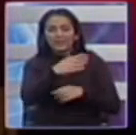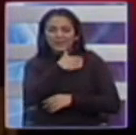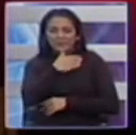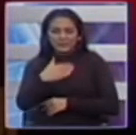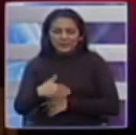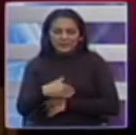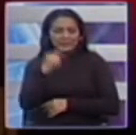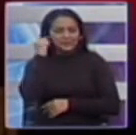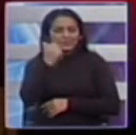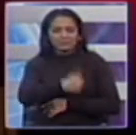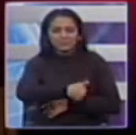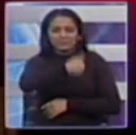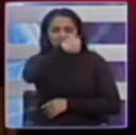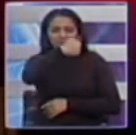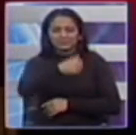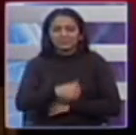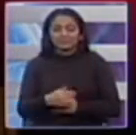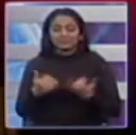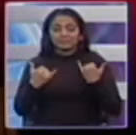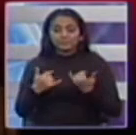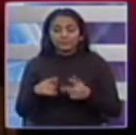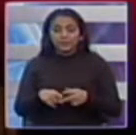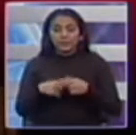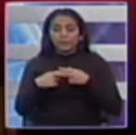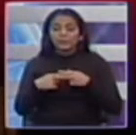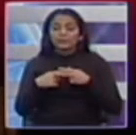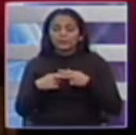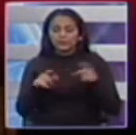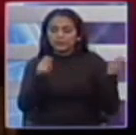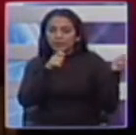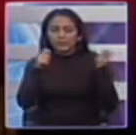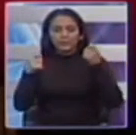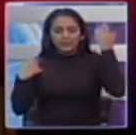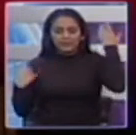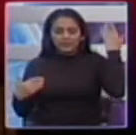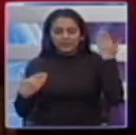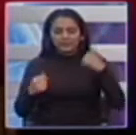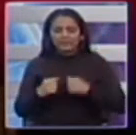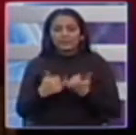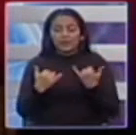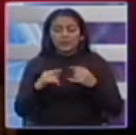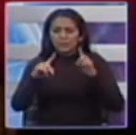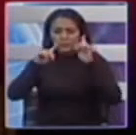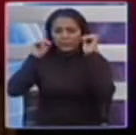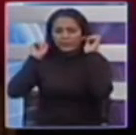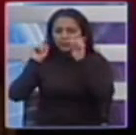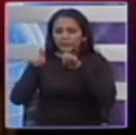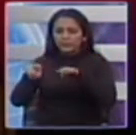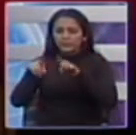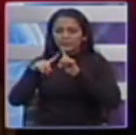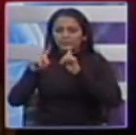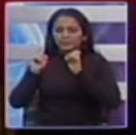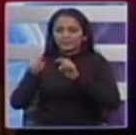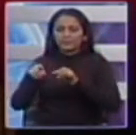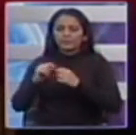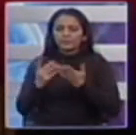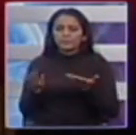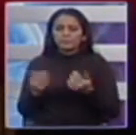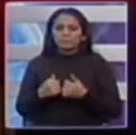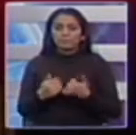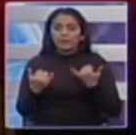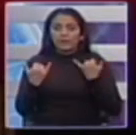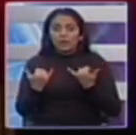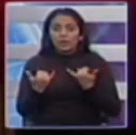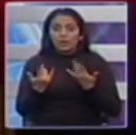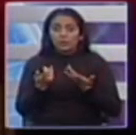la campaña electoral. Quisiera comenzar, presidenta, preguntándole en torno a lo que ha sido